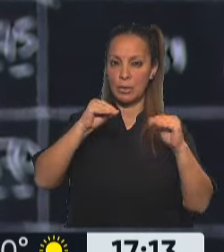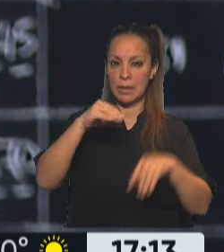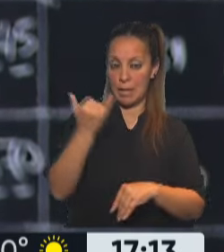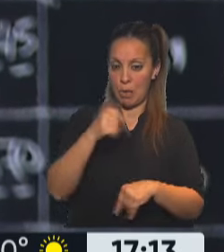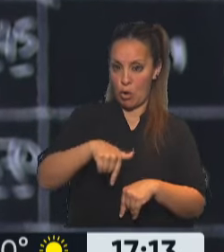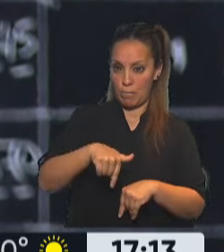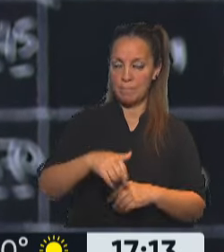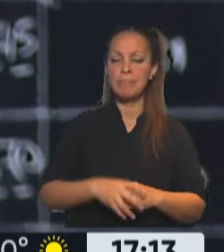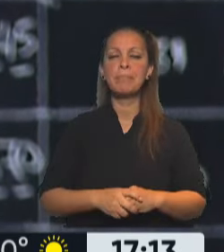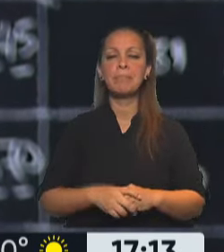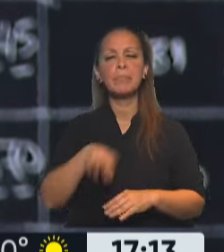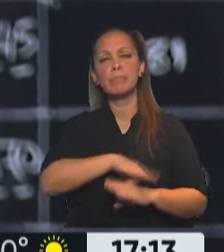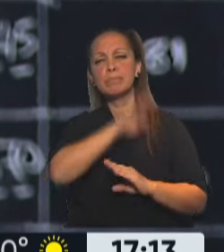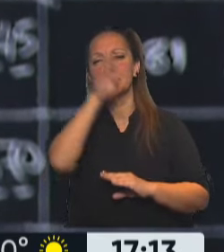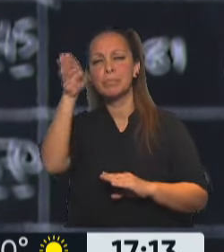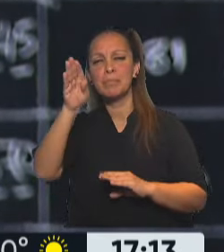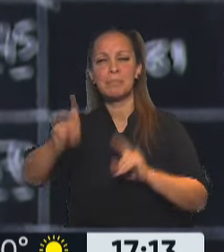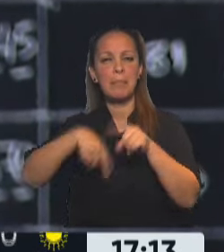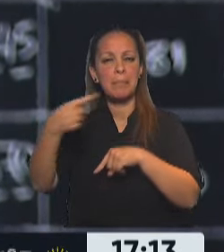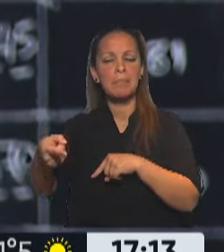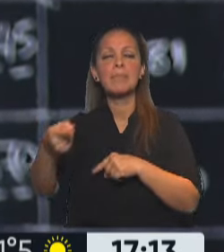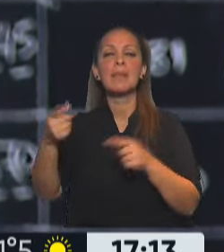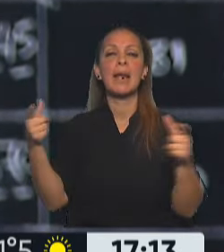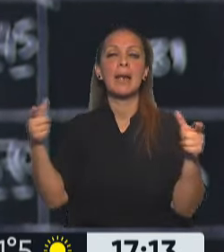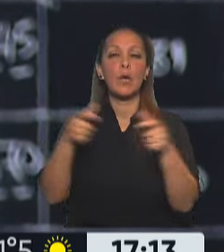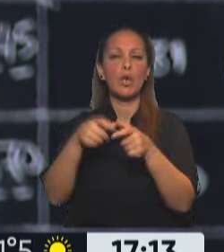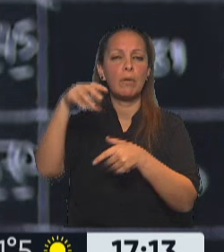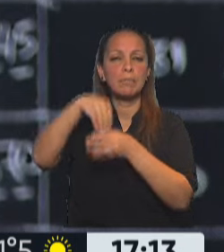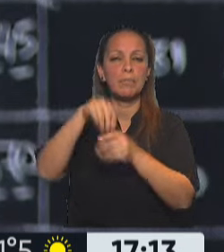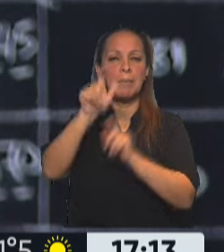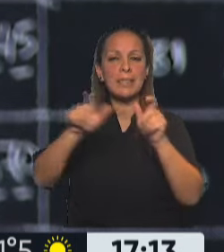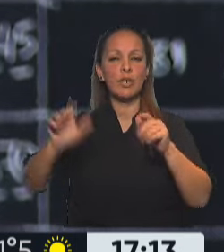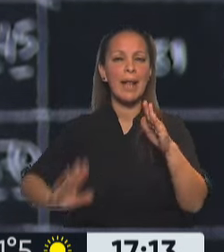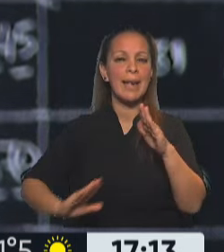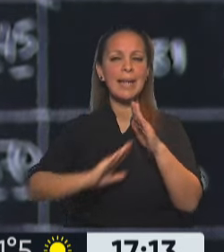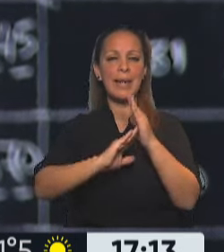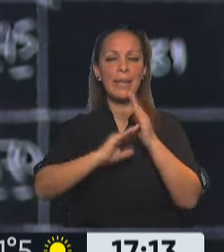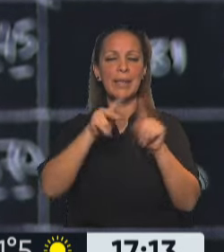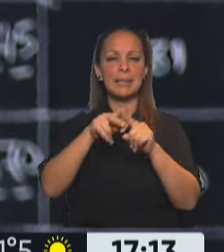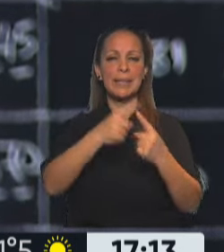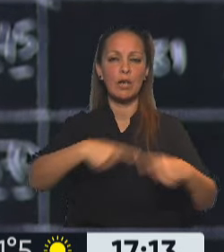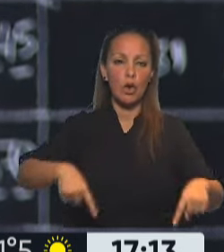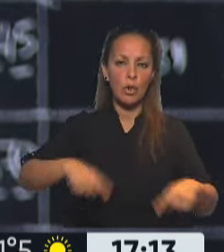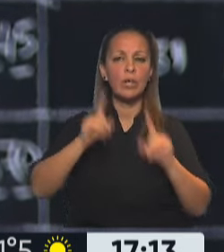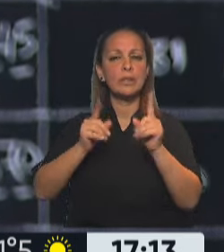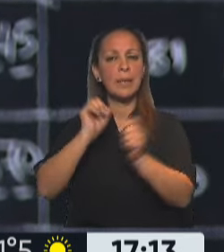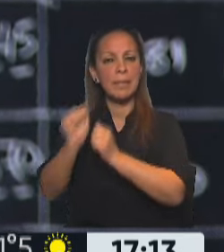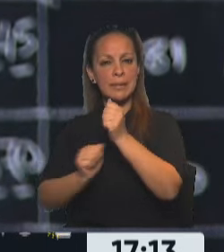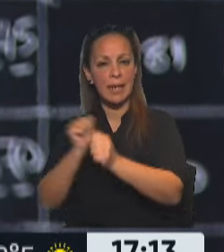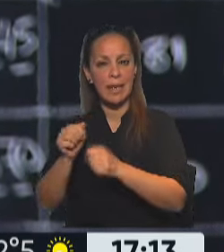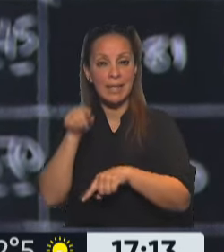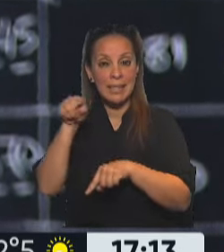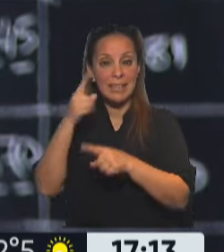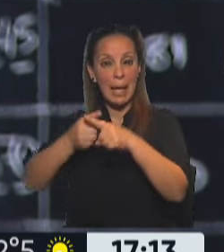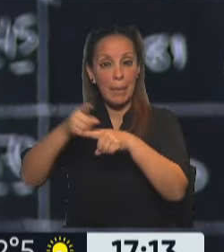jueves. Participará de la reunión de líderes tecnológicos y empresariales. El evento comenzó el miércoles